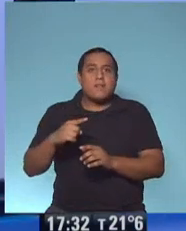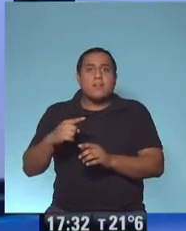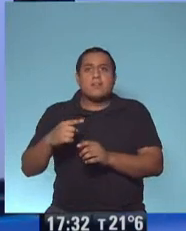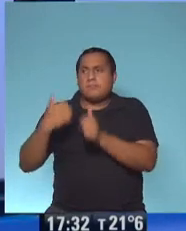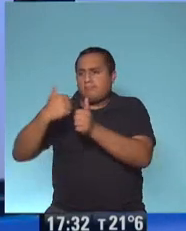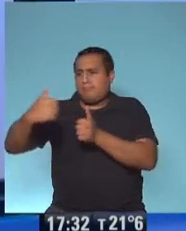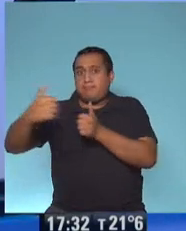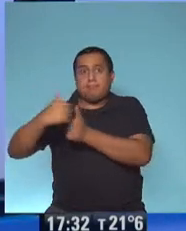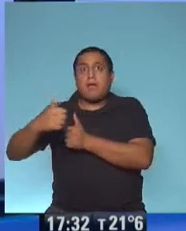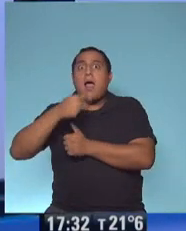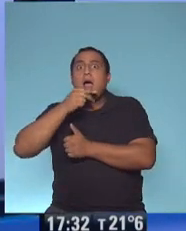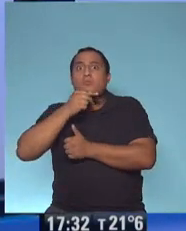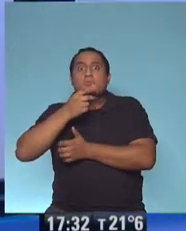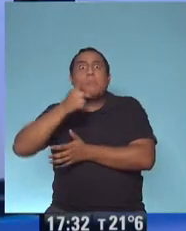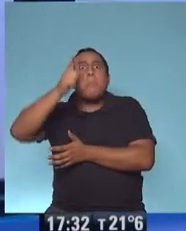de la policía.